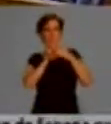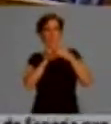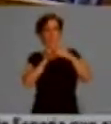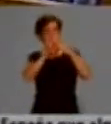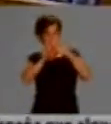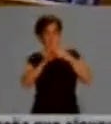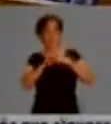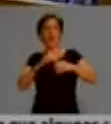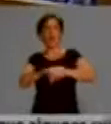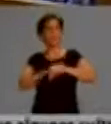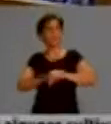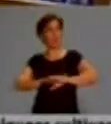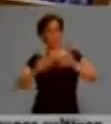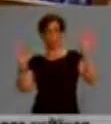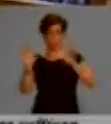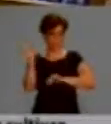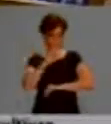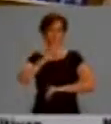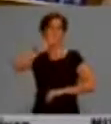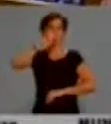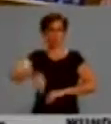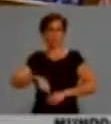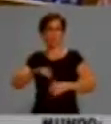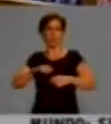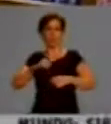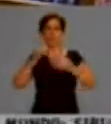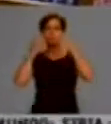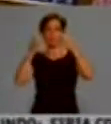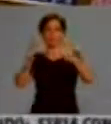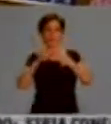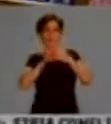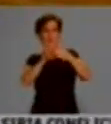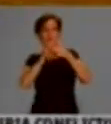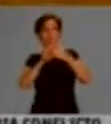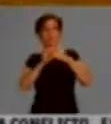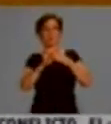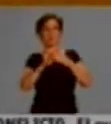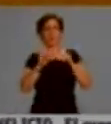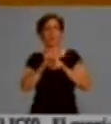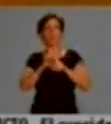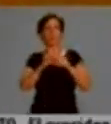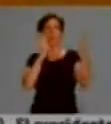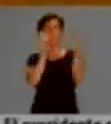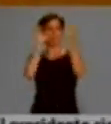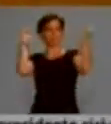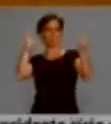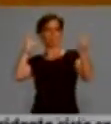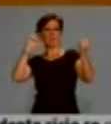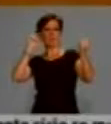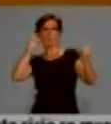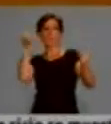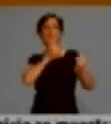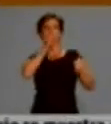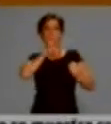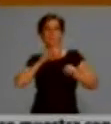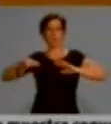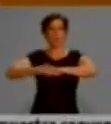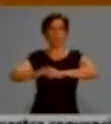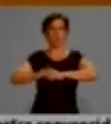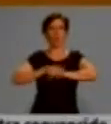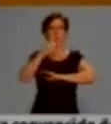no solo una estrecha relación de amistad, no, cuando rompió un auténtico código de silencio forjado durante más de 20